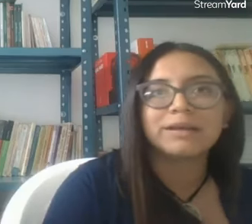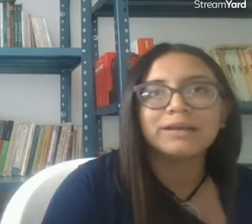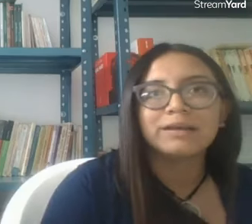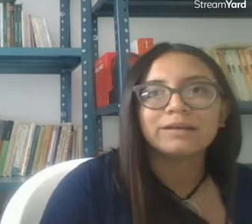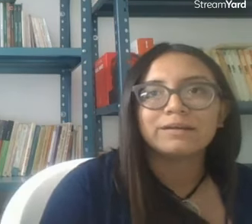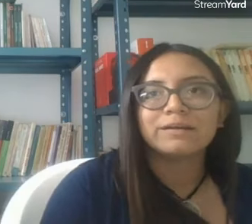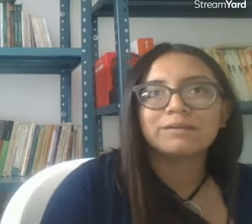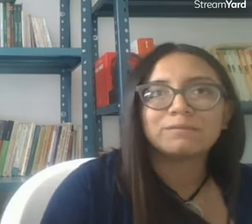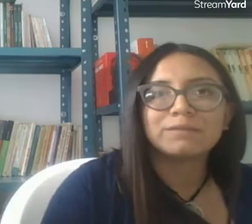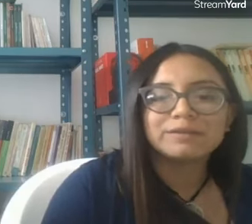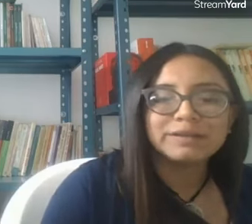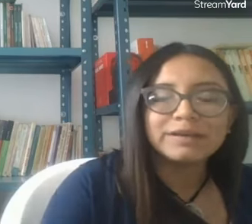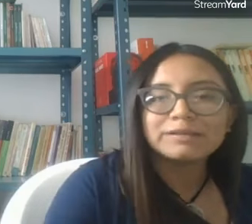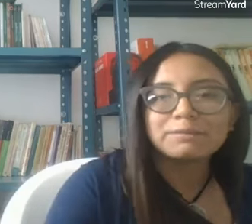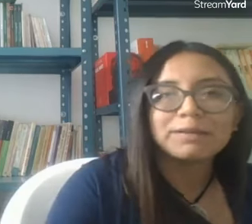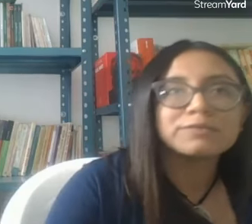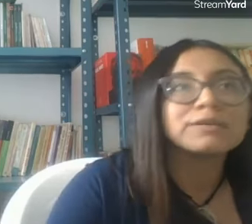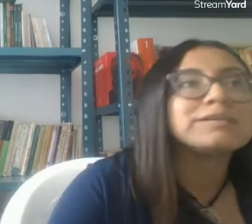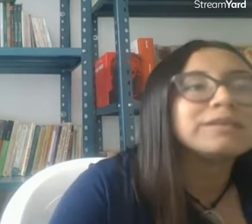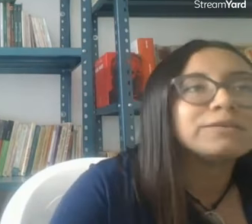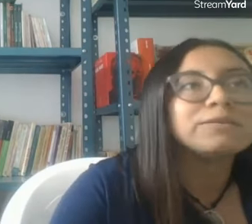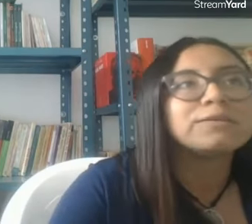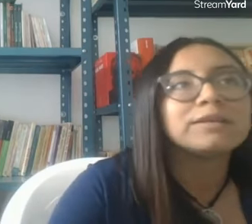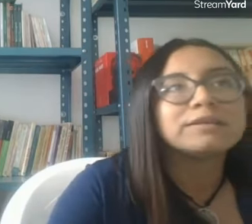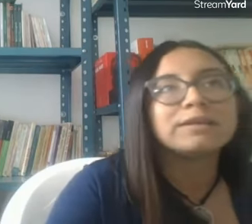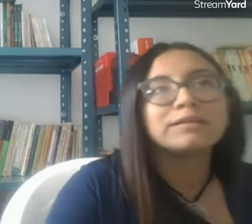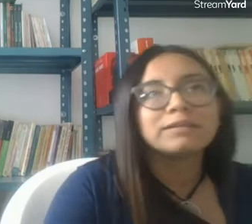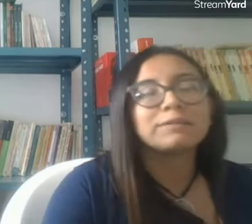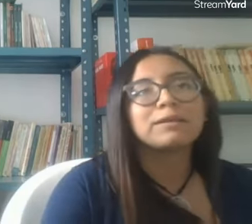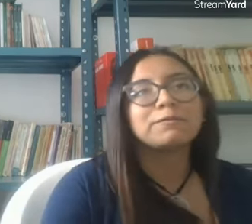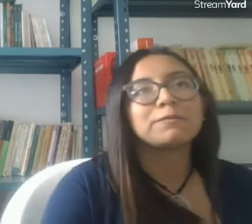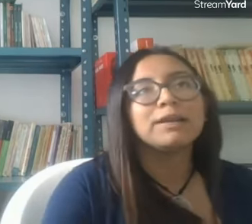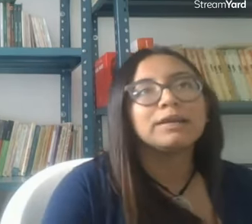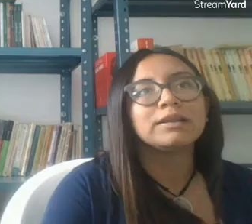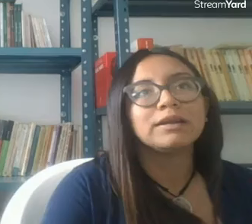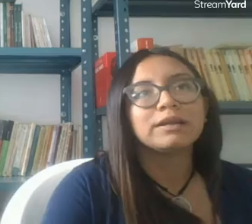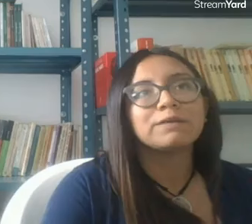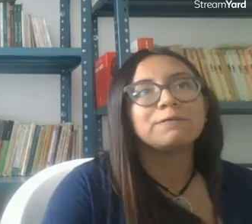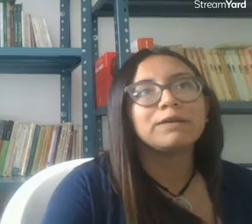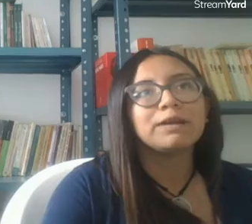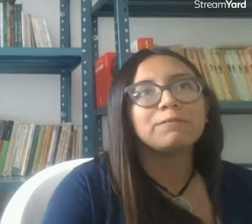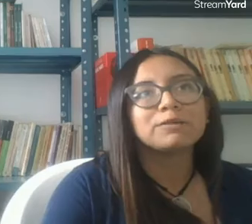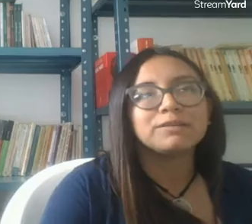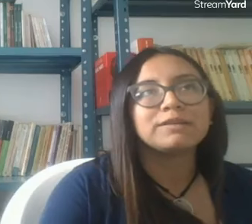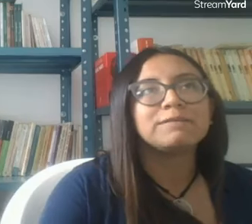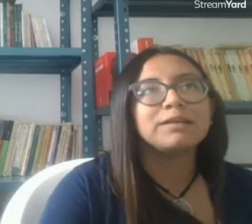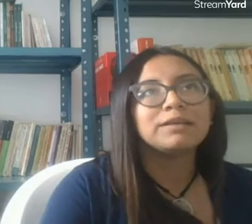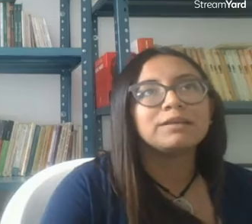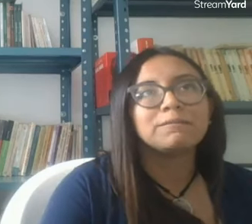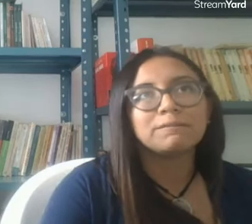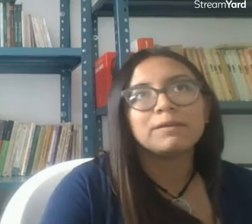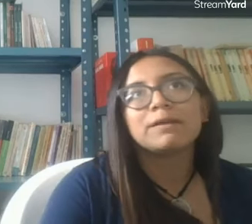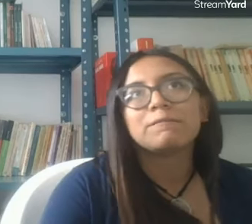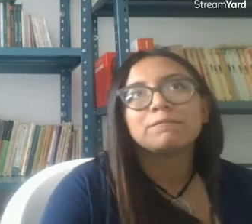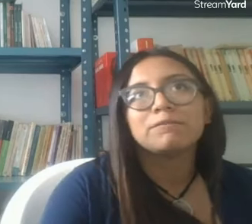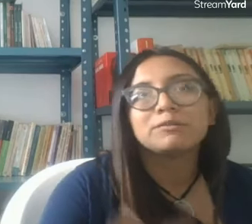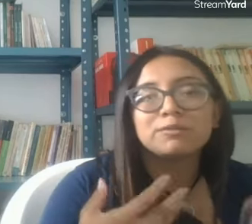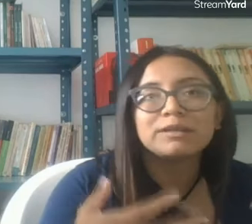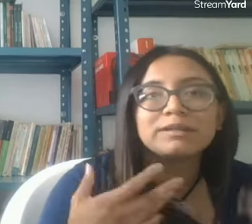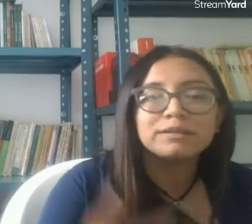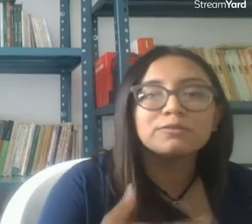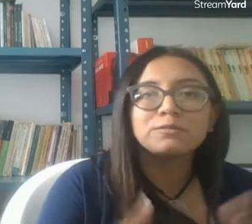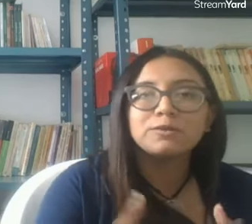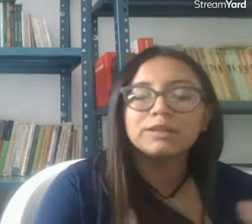sobre, pues sí, ese paso que se dio con esta iniciativa de reforma eléctrica, que fue, pues precisamente,